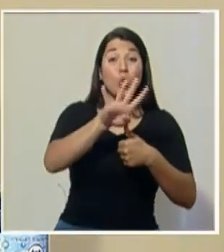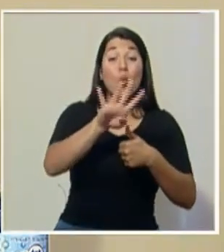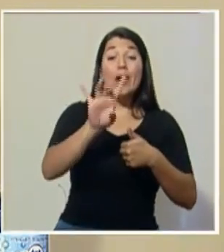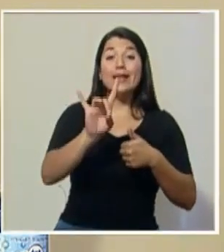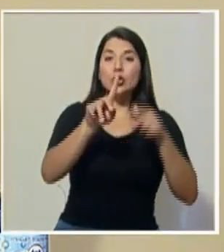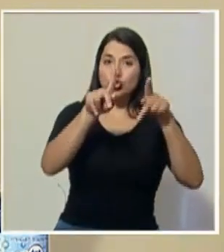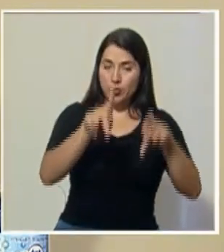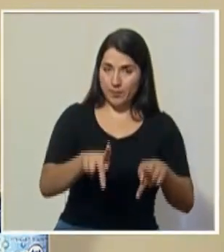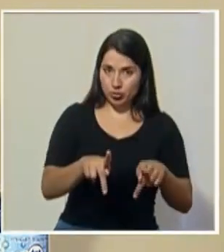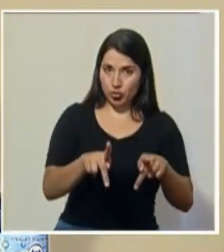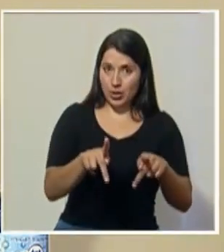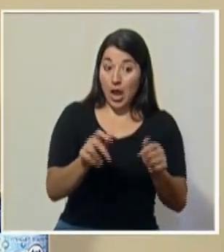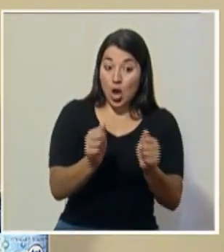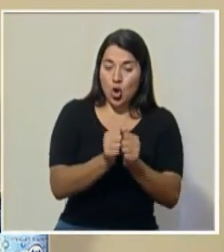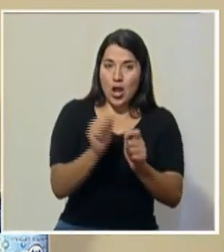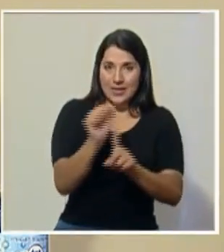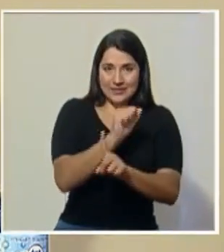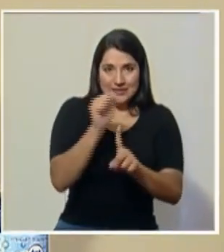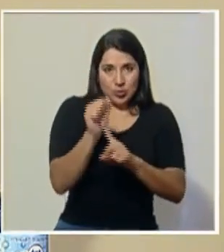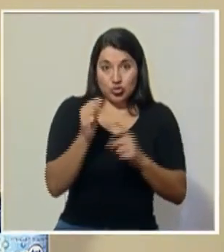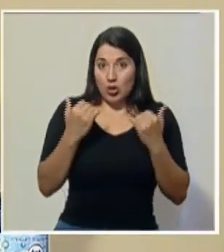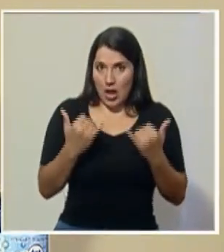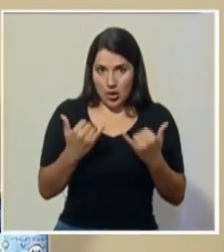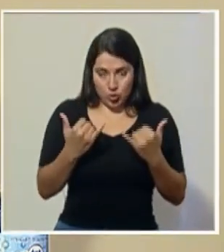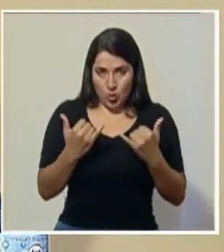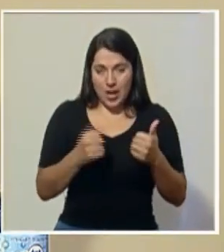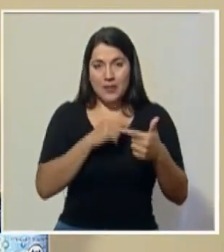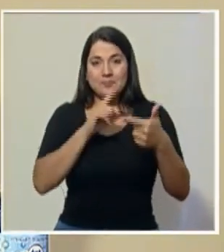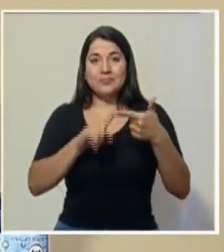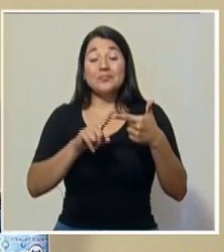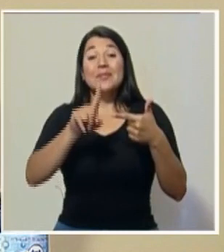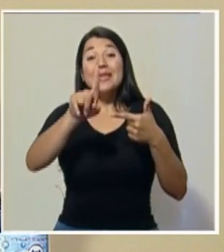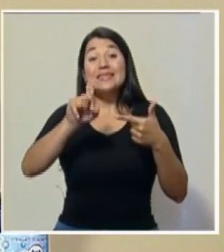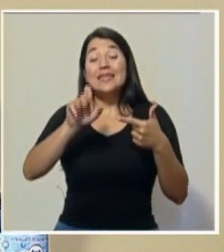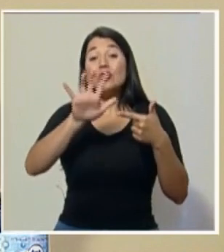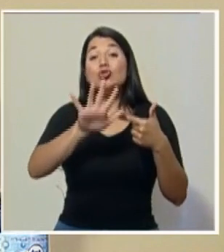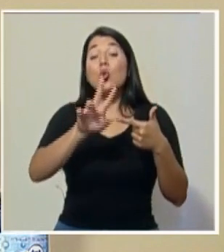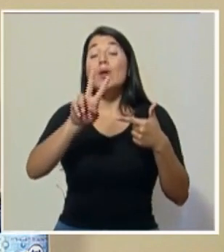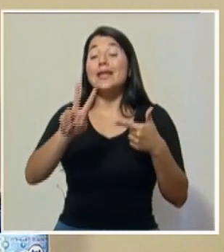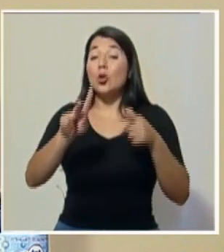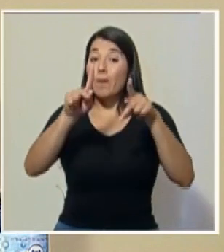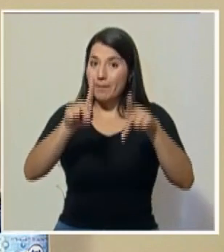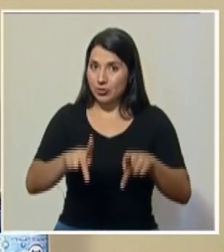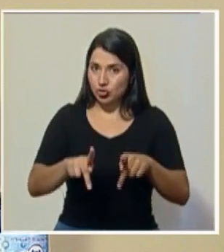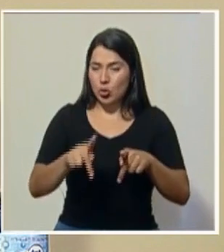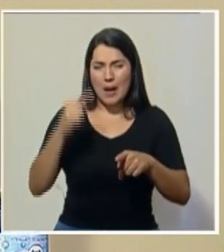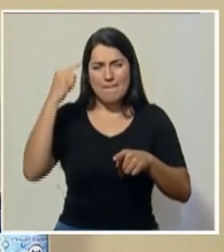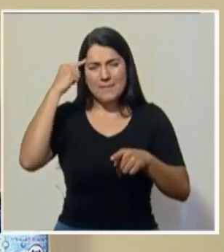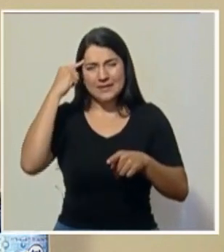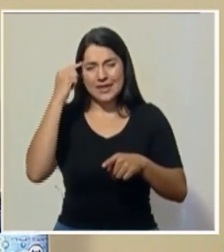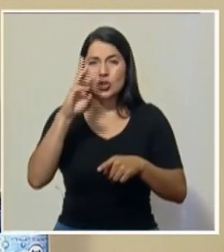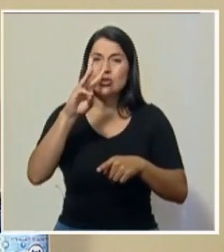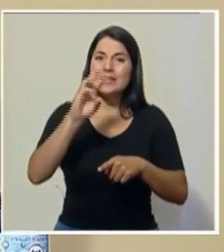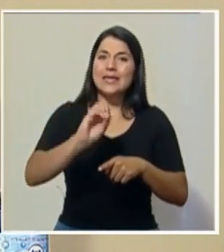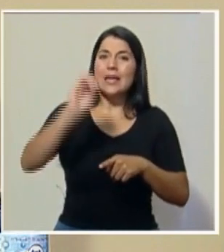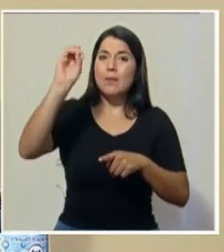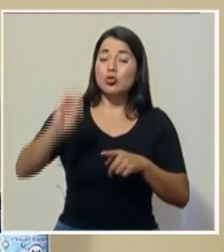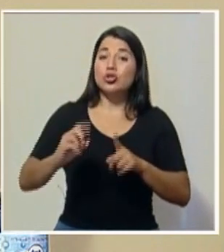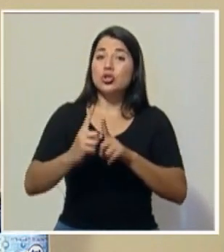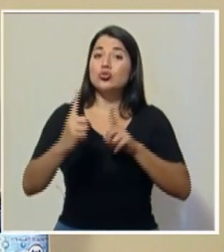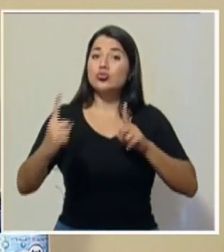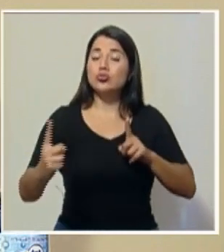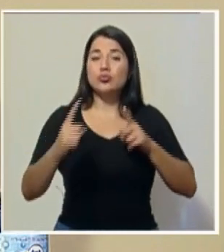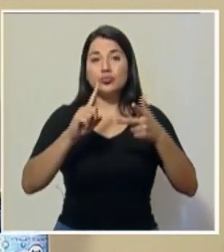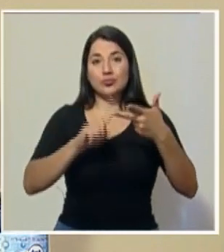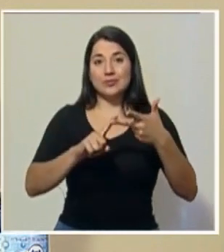148 personas con el escenario actual en la proyección, 152 personas con el escenario de 60% de